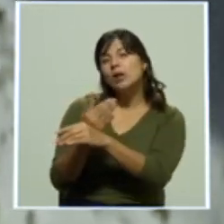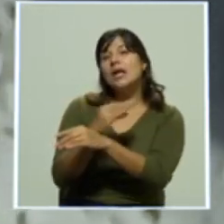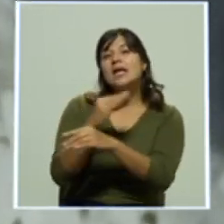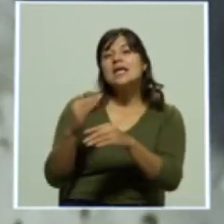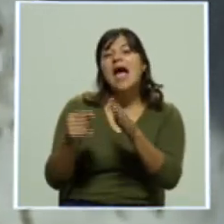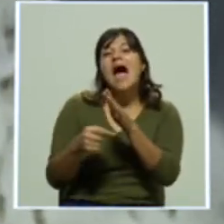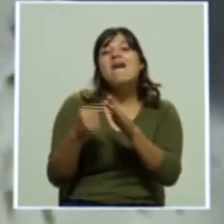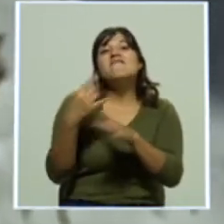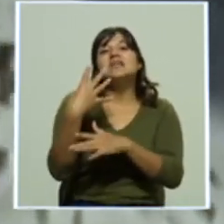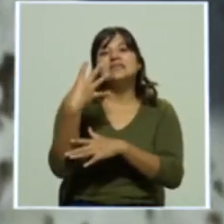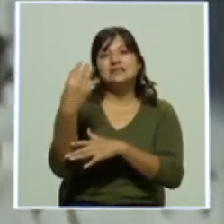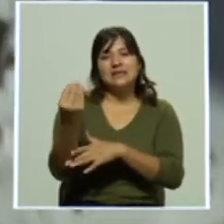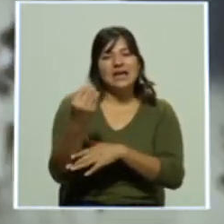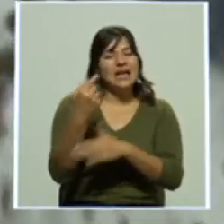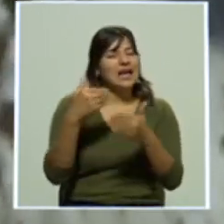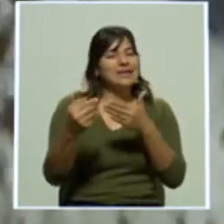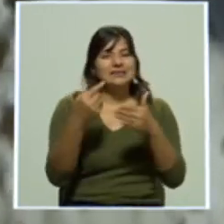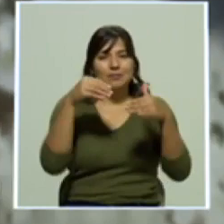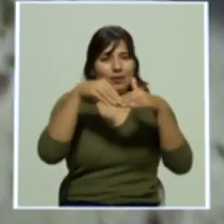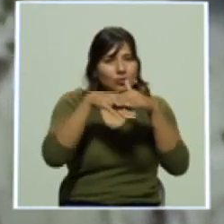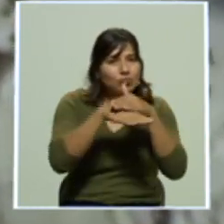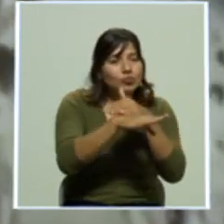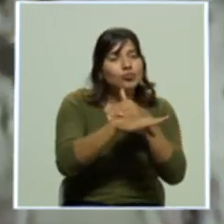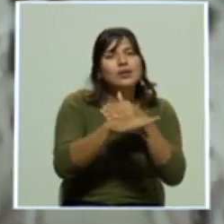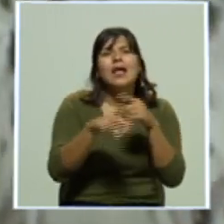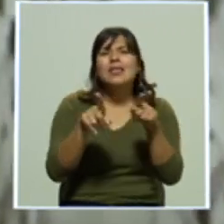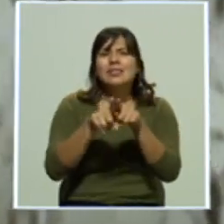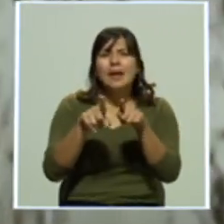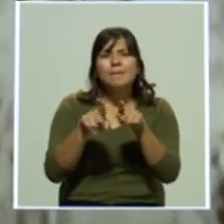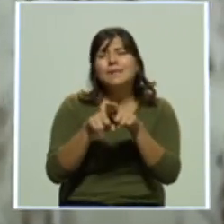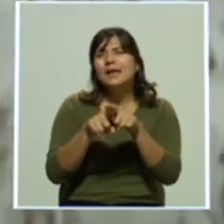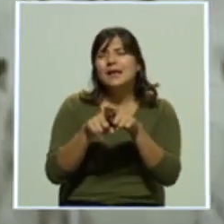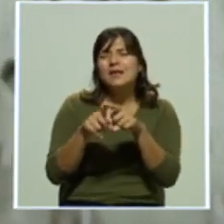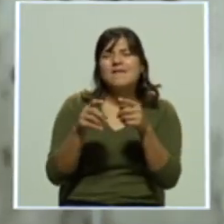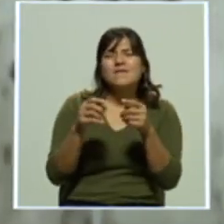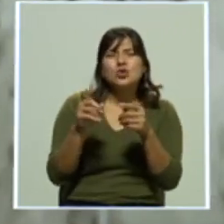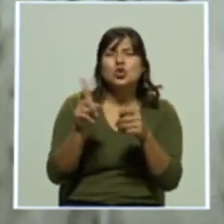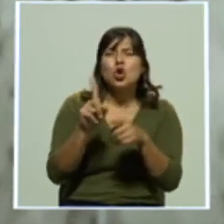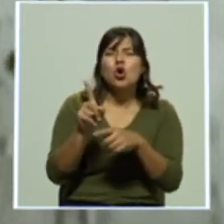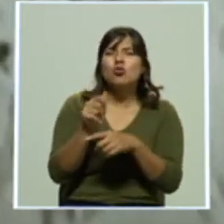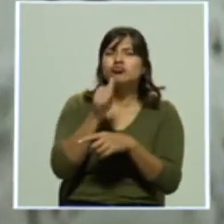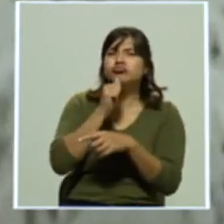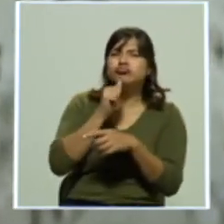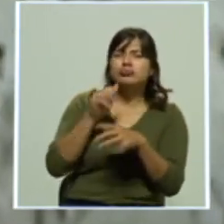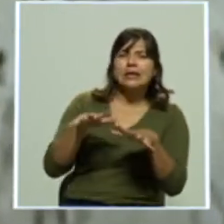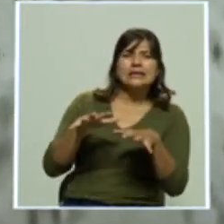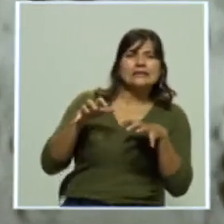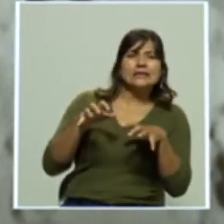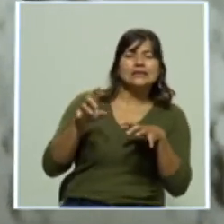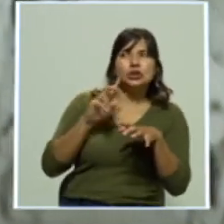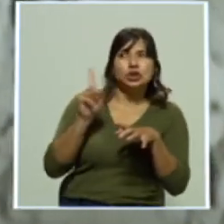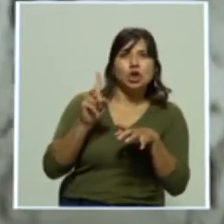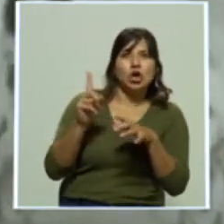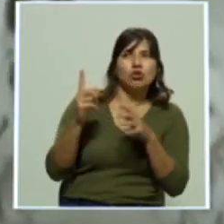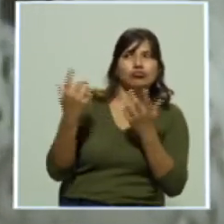muy raras ocasiones. Además, es muy susceptible al estrés y no tolera muy bien los encuentros con